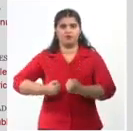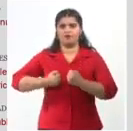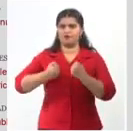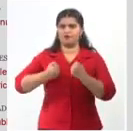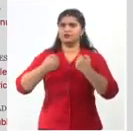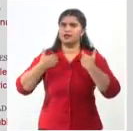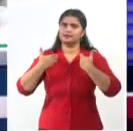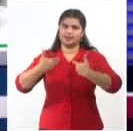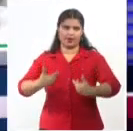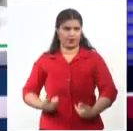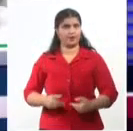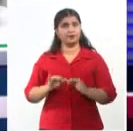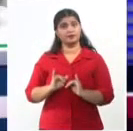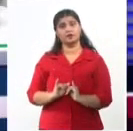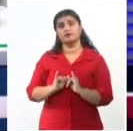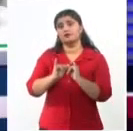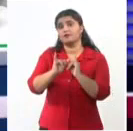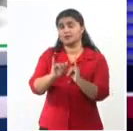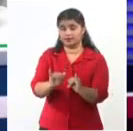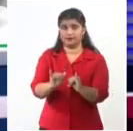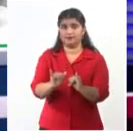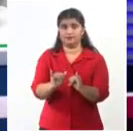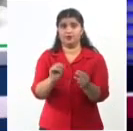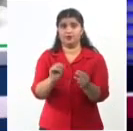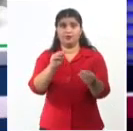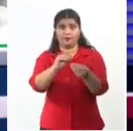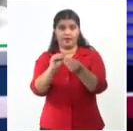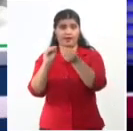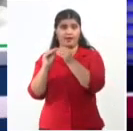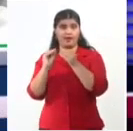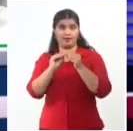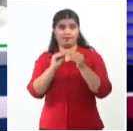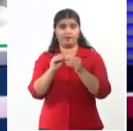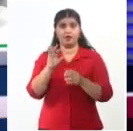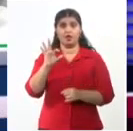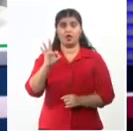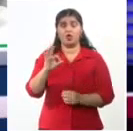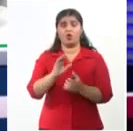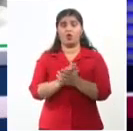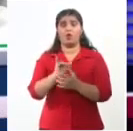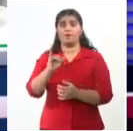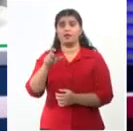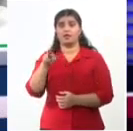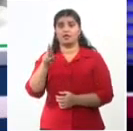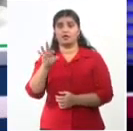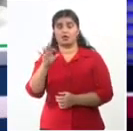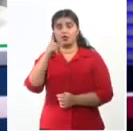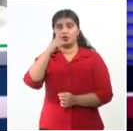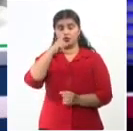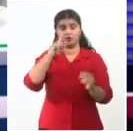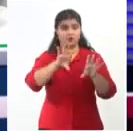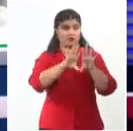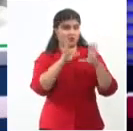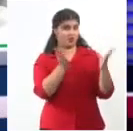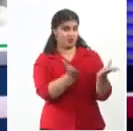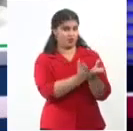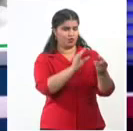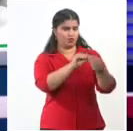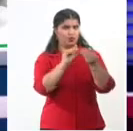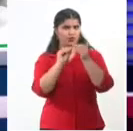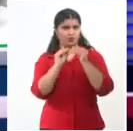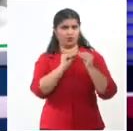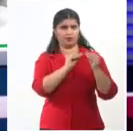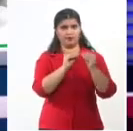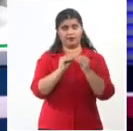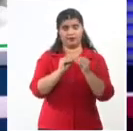noticias que conocemos de la propagación de la variante Omicron, pues se constituye este refuerzo, sin duda alguna, en una